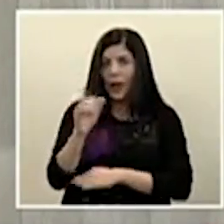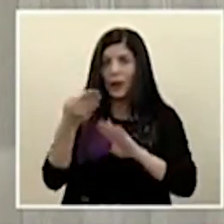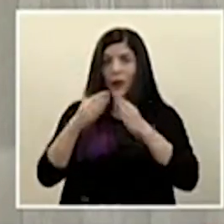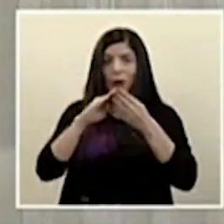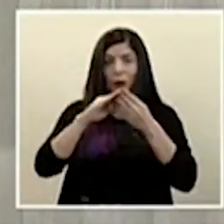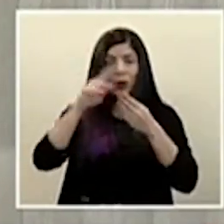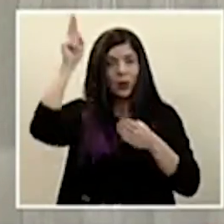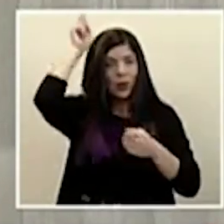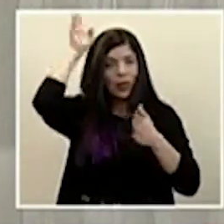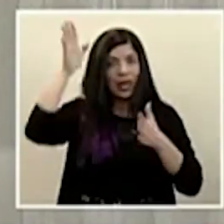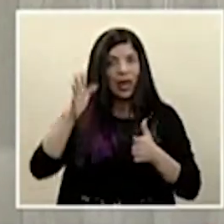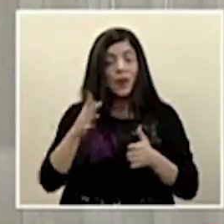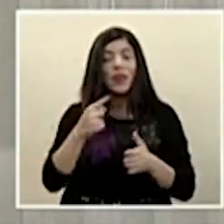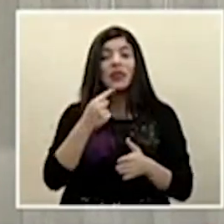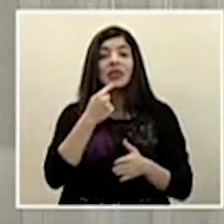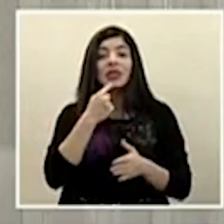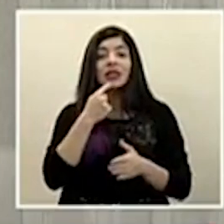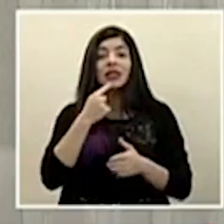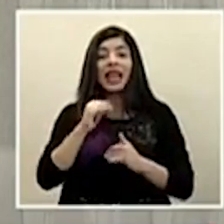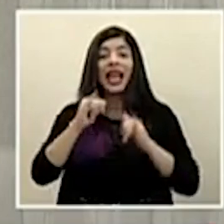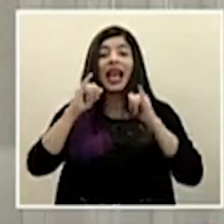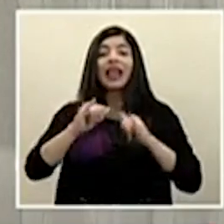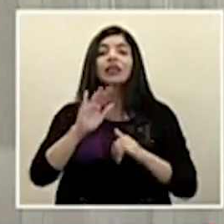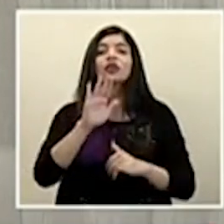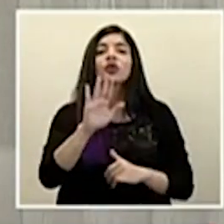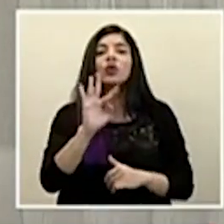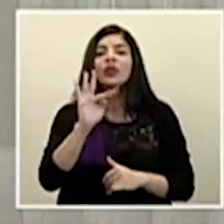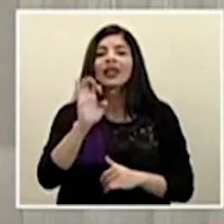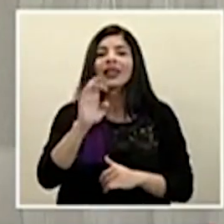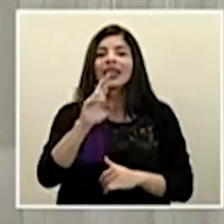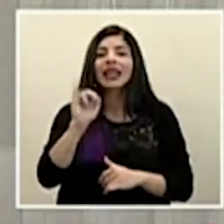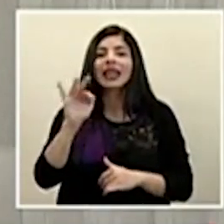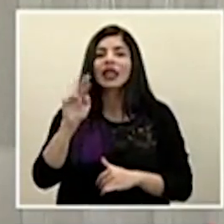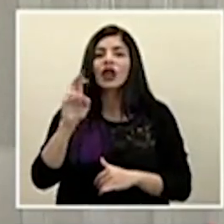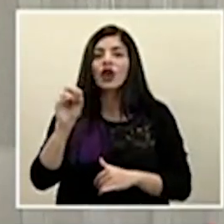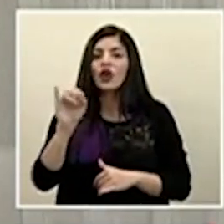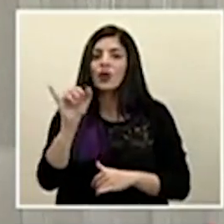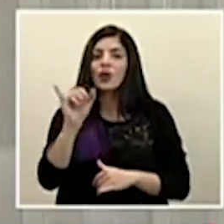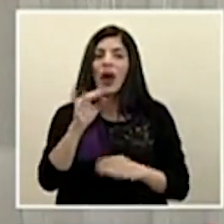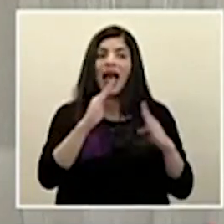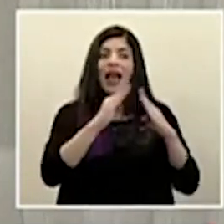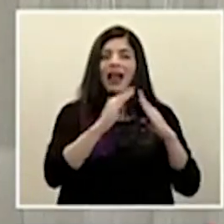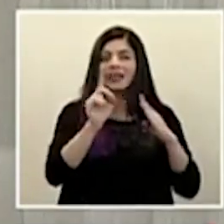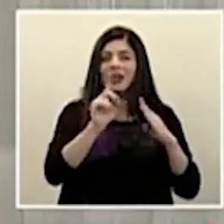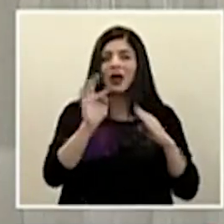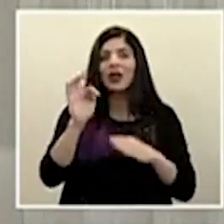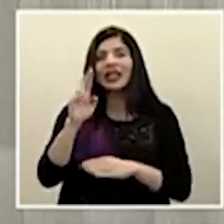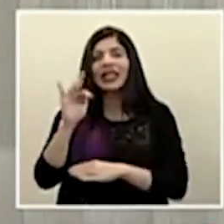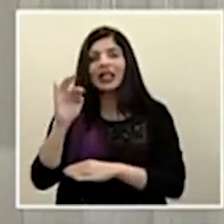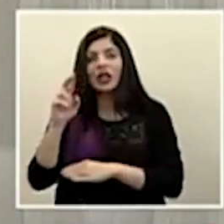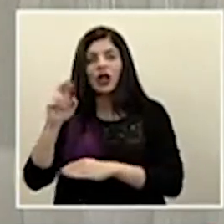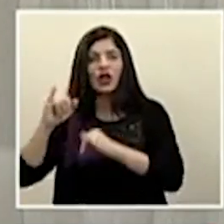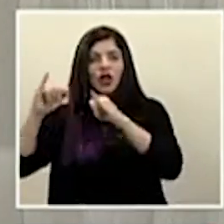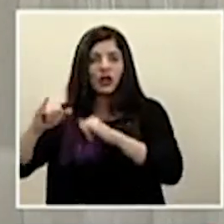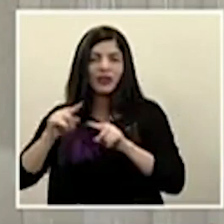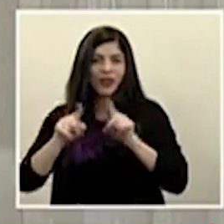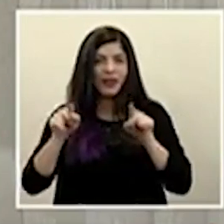indígenas se dice quédese en su territorio, no quédese en su casa. Y hay